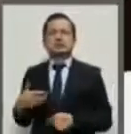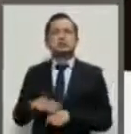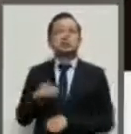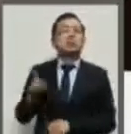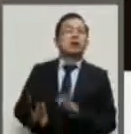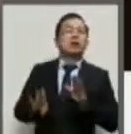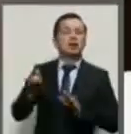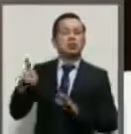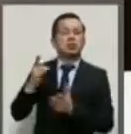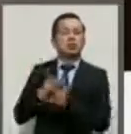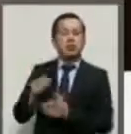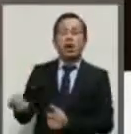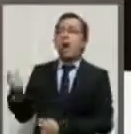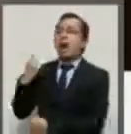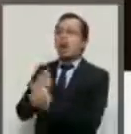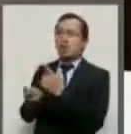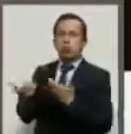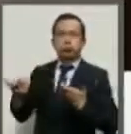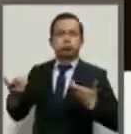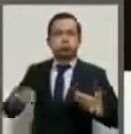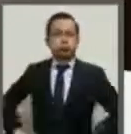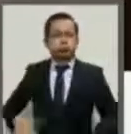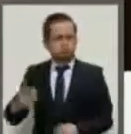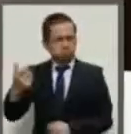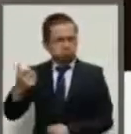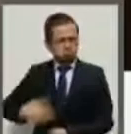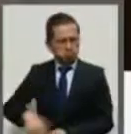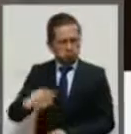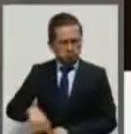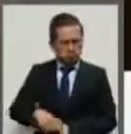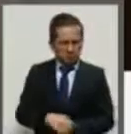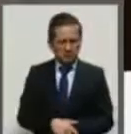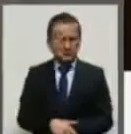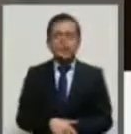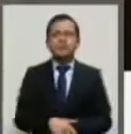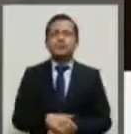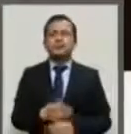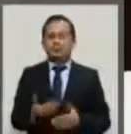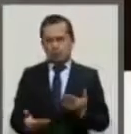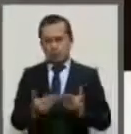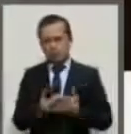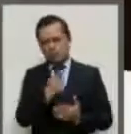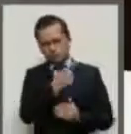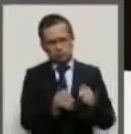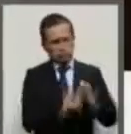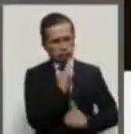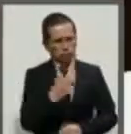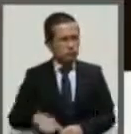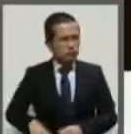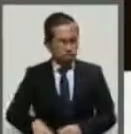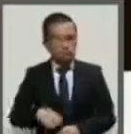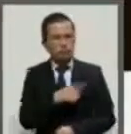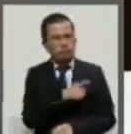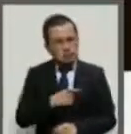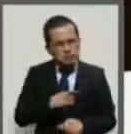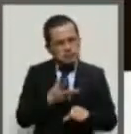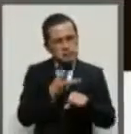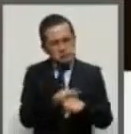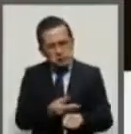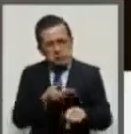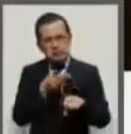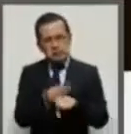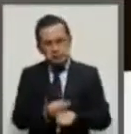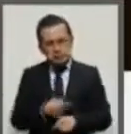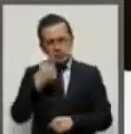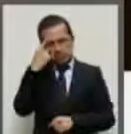unos cuantos. El actual gobierno tendrá que recomponer esta lamentable situación y mejorar la